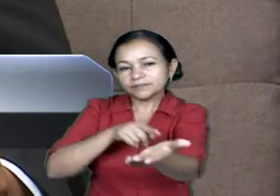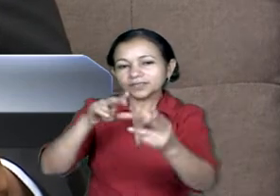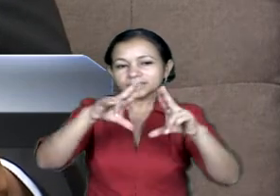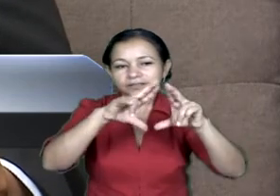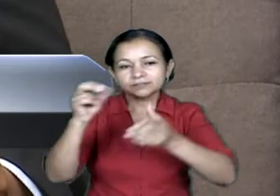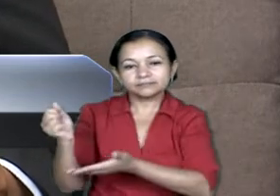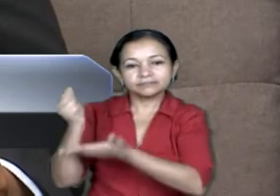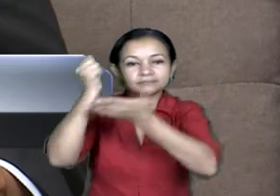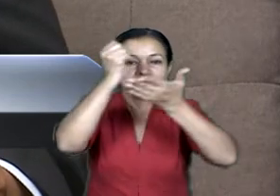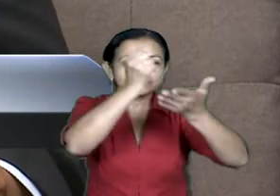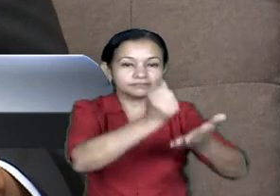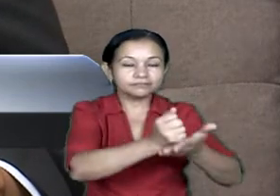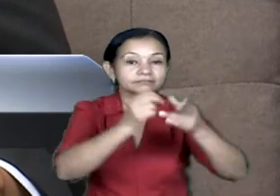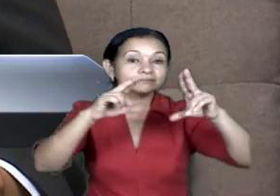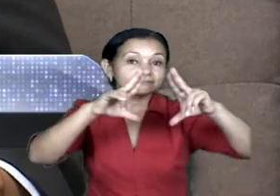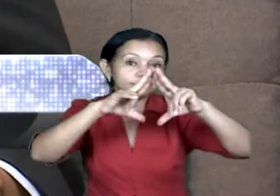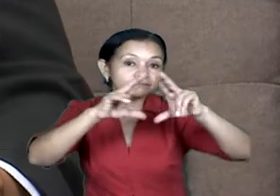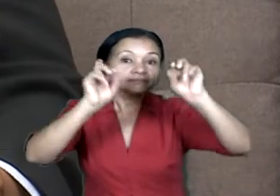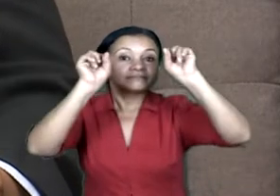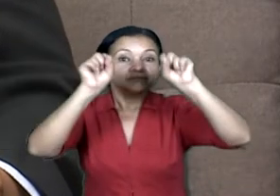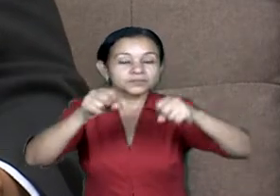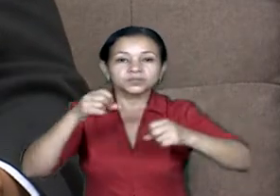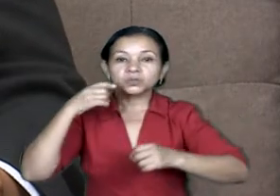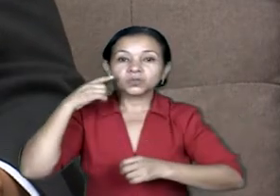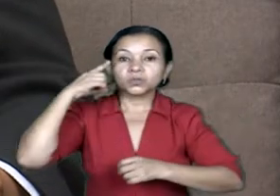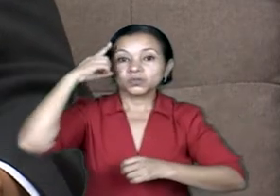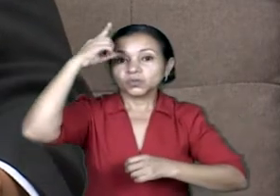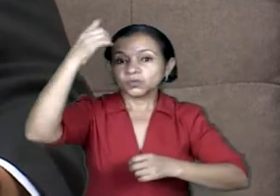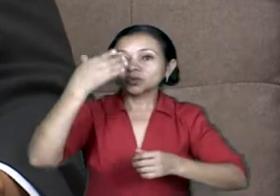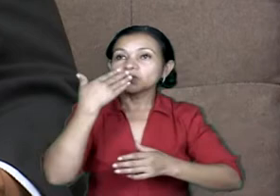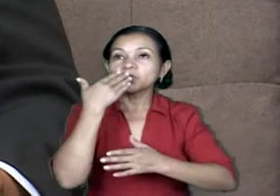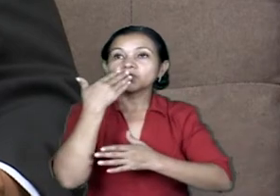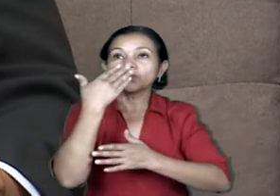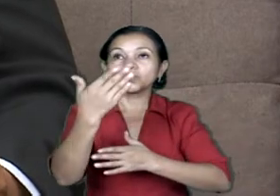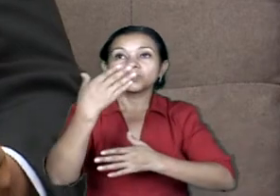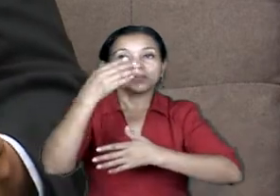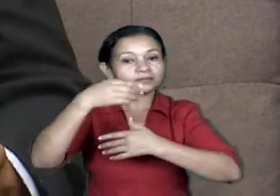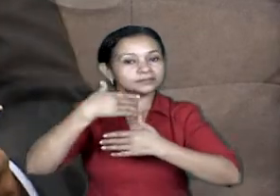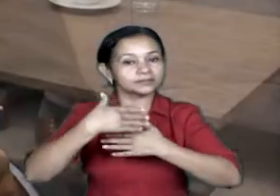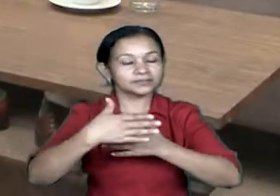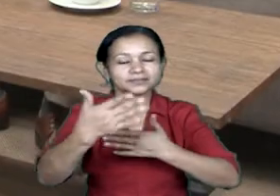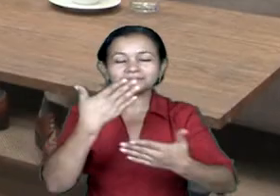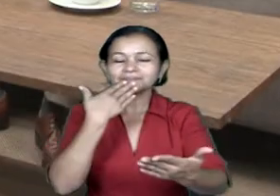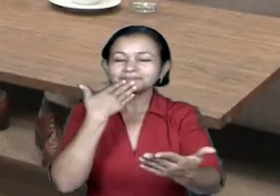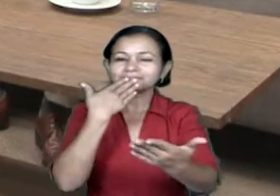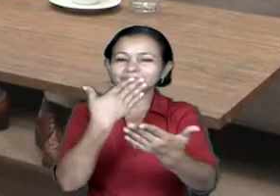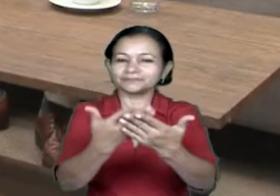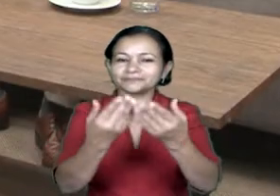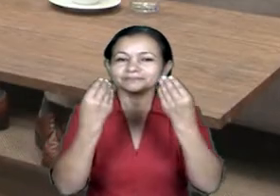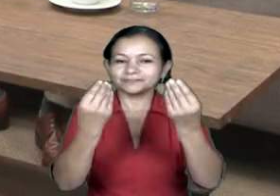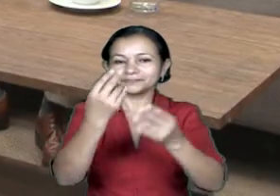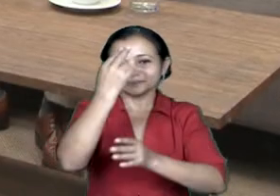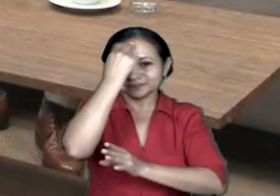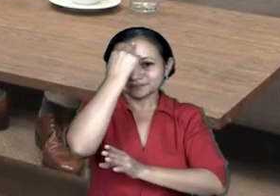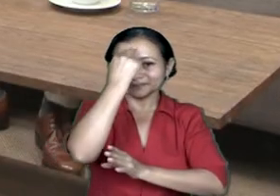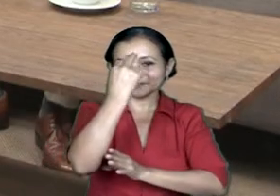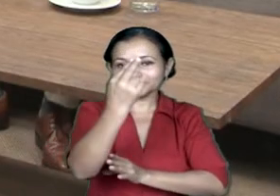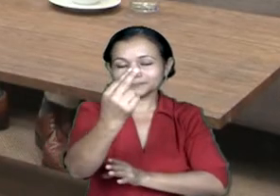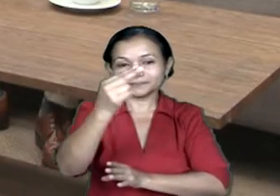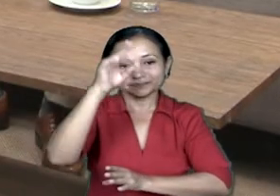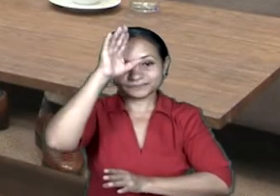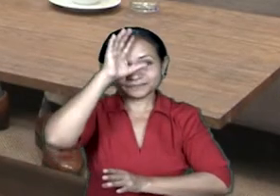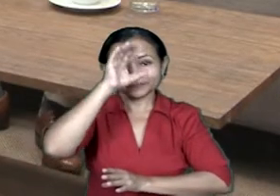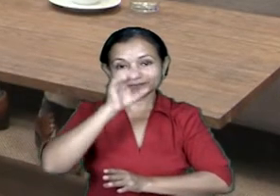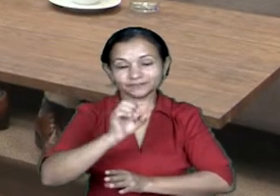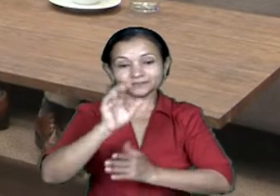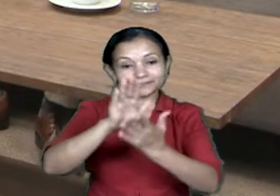través de ellos, Nicaragua logrará un desarrollo social sostenible a lo largo del tiempo. Muchísimas gracias, excelentísimo señor embajador, por acompañarnos